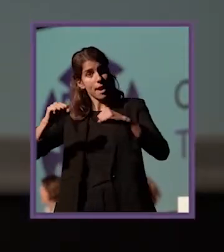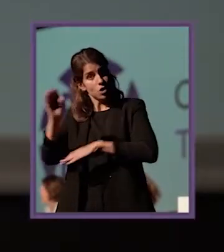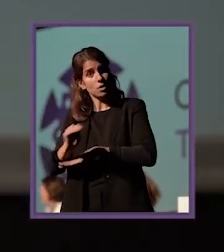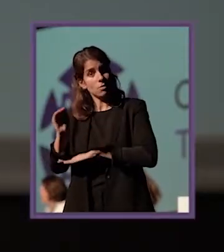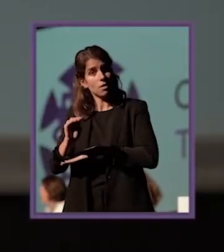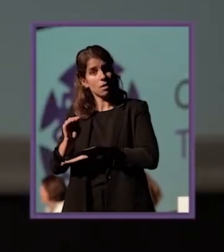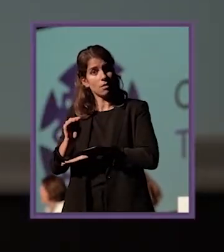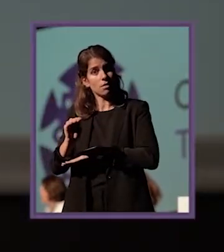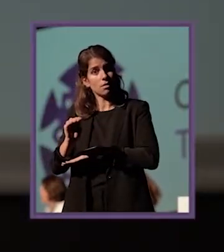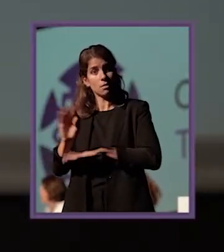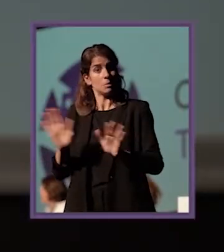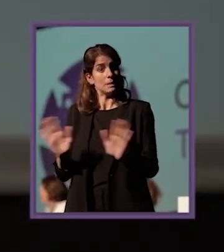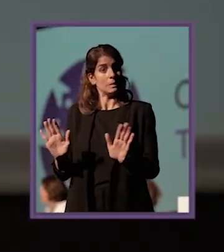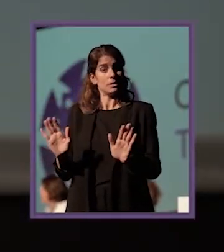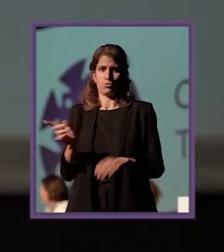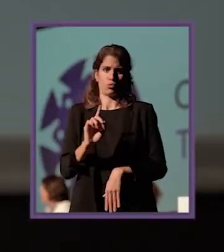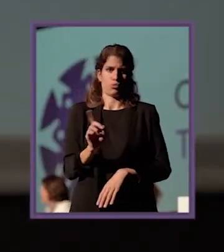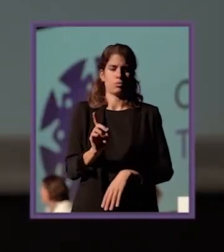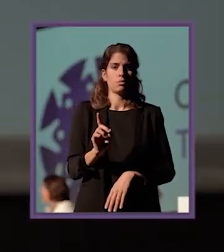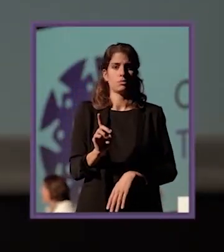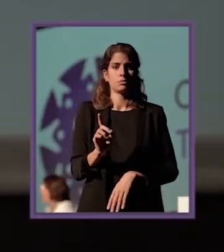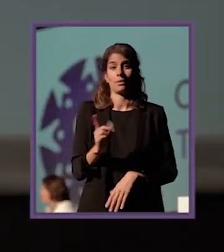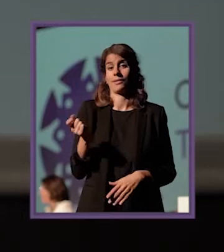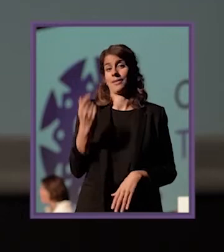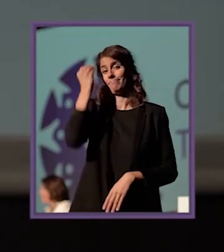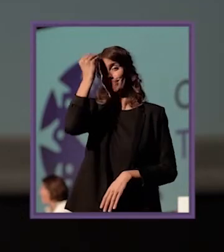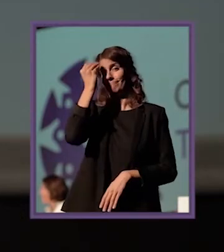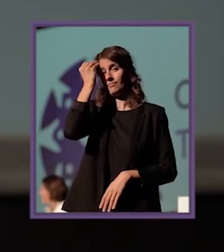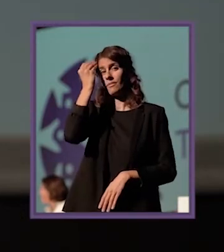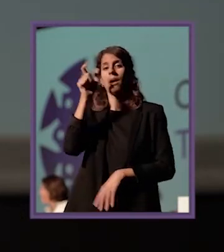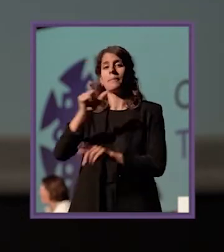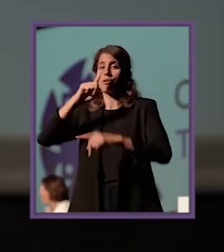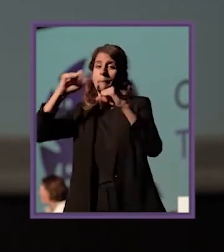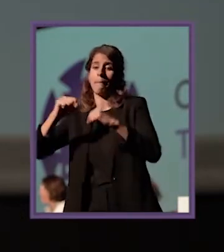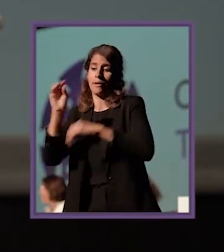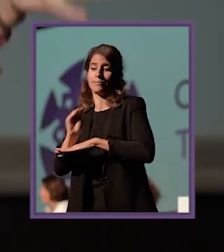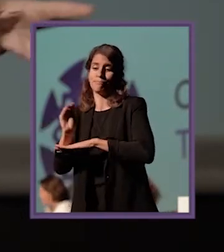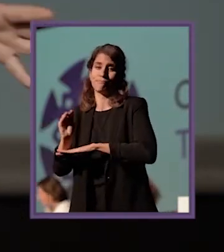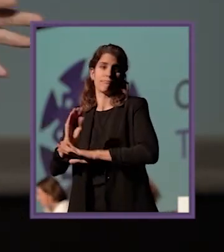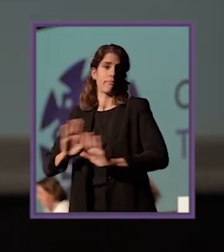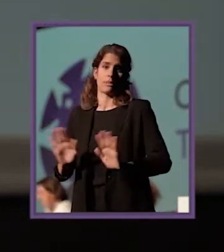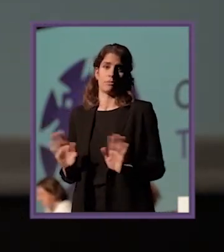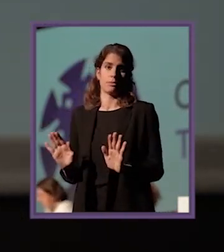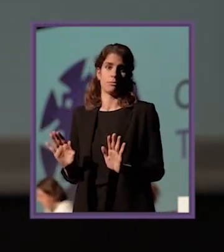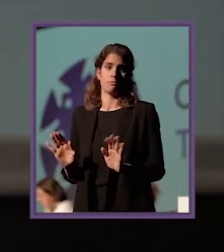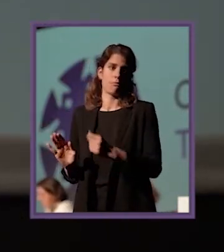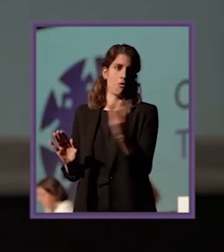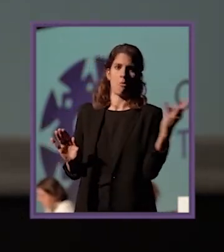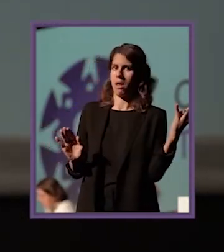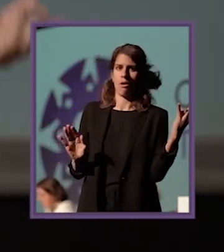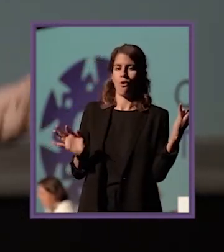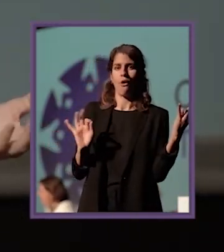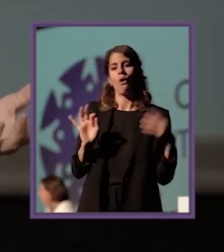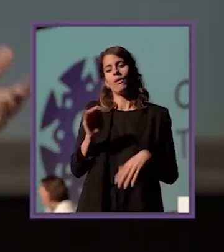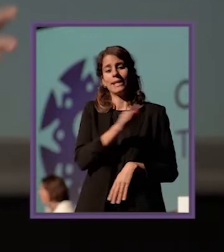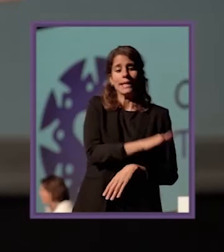solo. Y es que a veces tenemos esa visión tan limitada de que los cuidados son para personas mayores o para los niños,